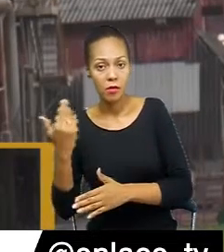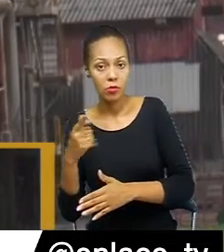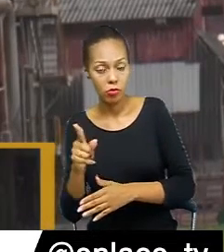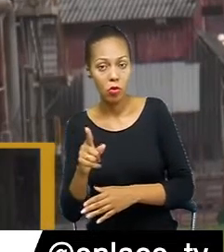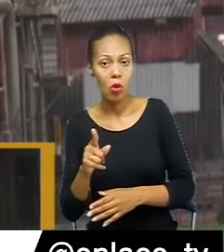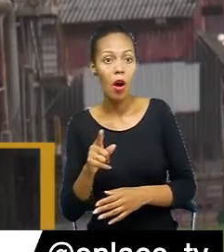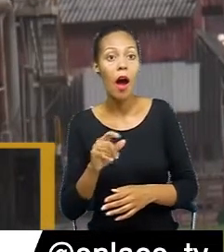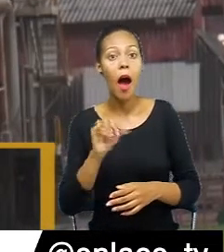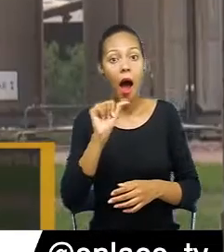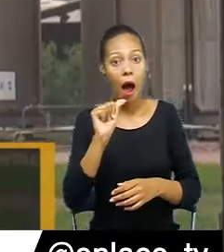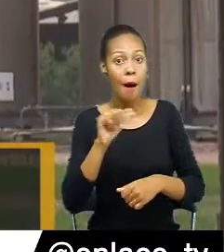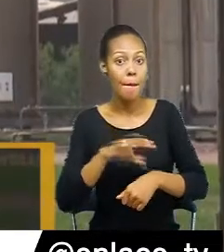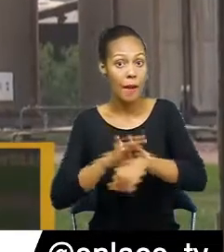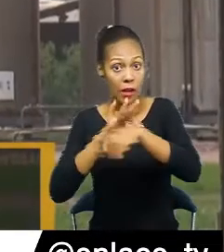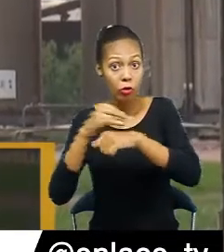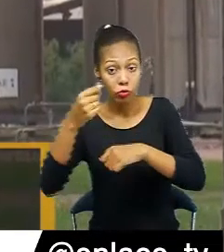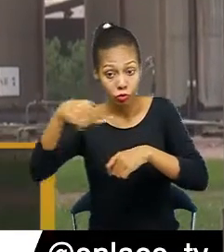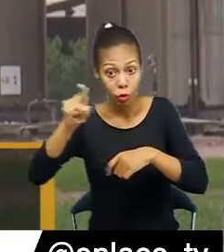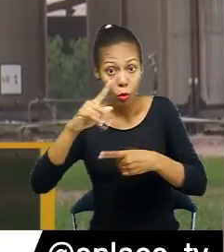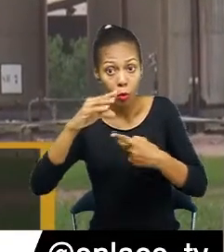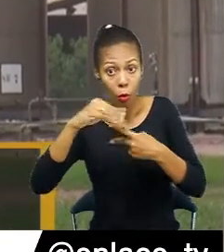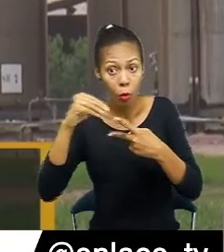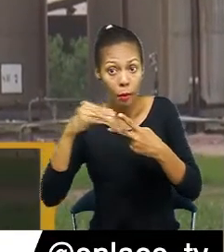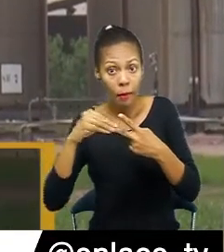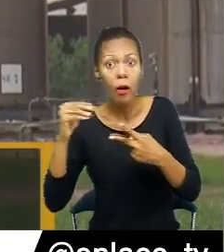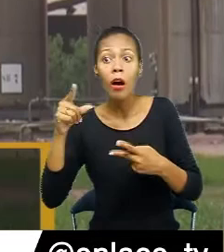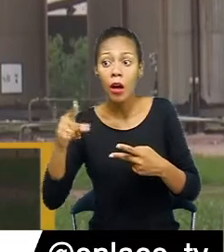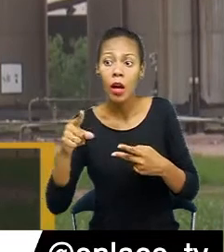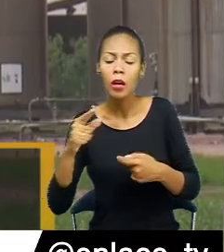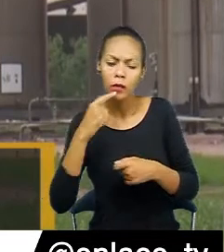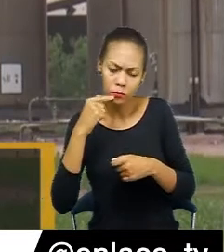la médico laboral de Comeva me valoró y valoró el accidente como